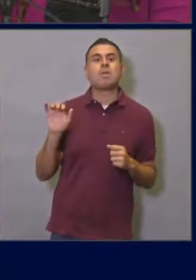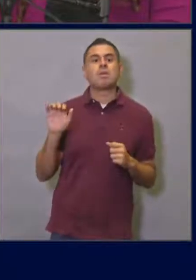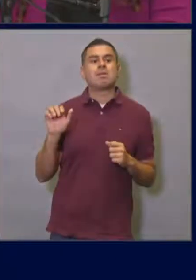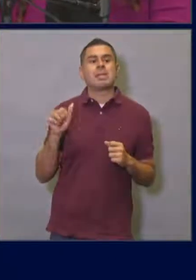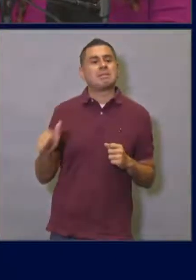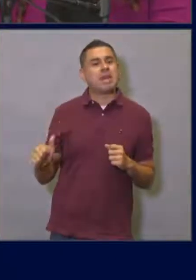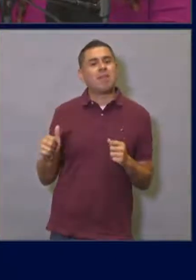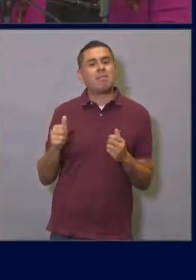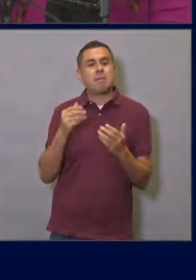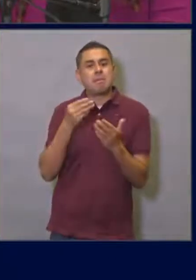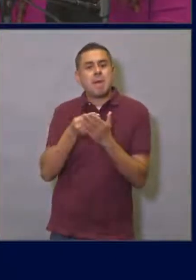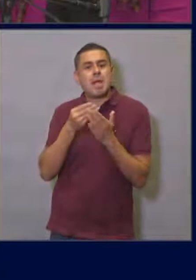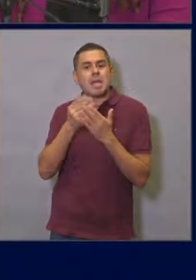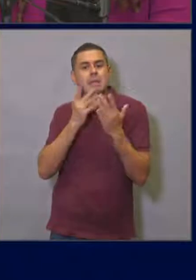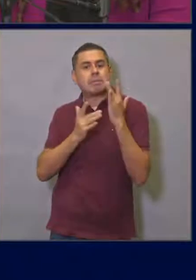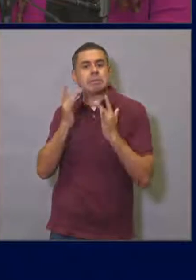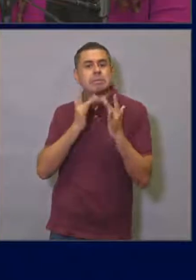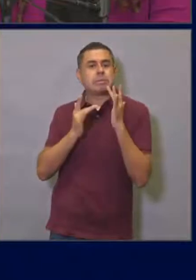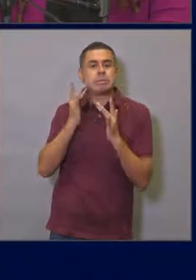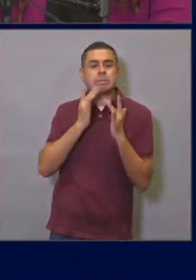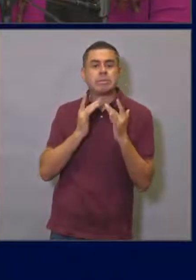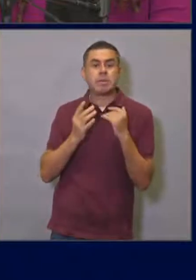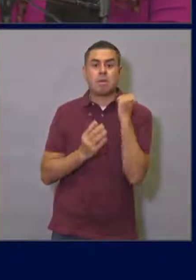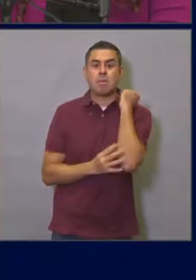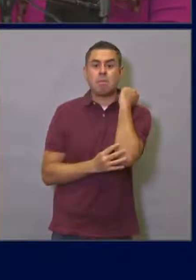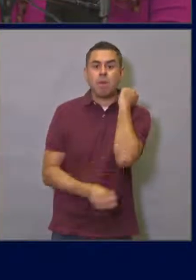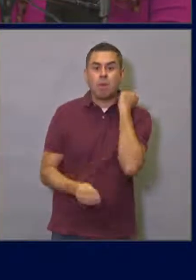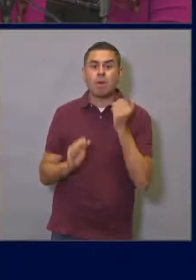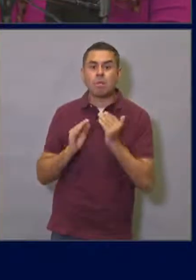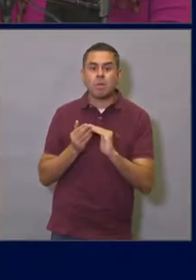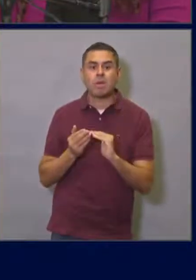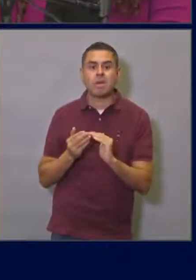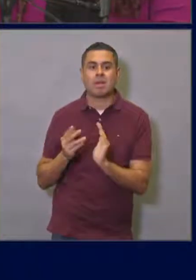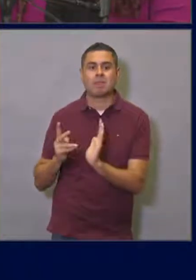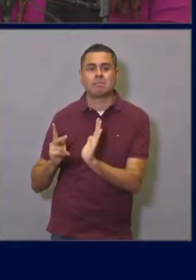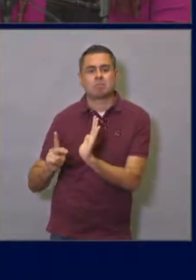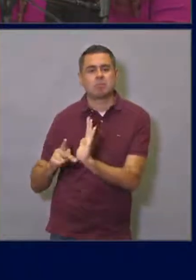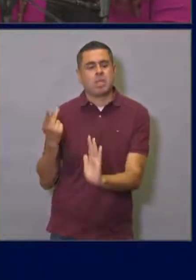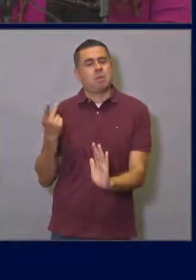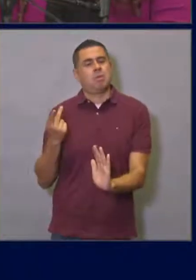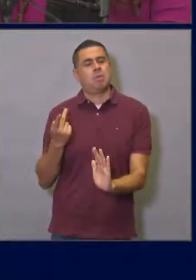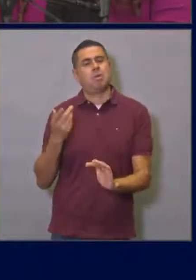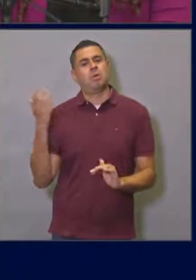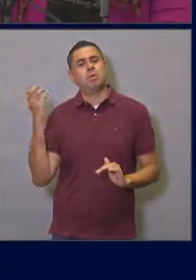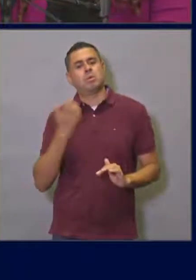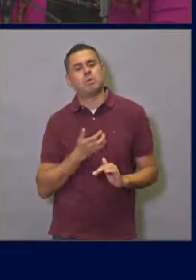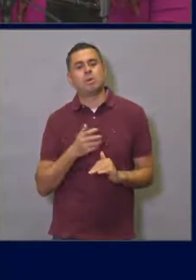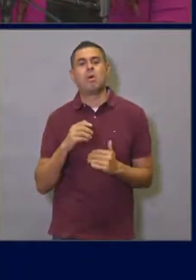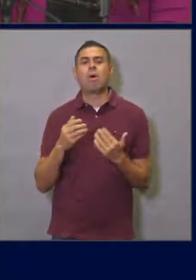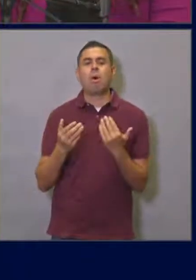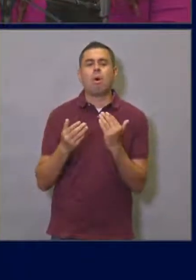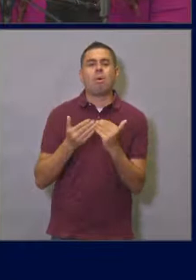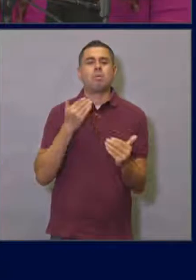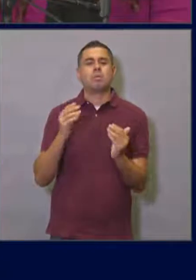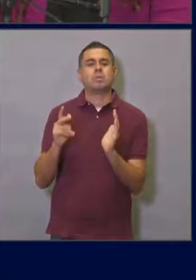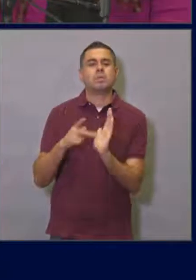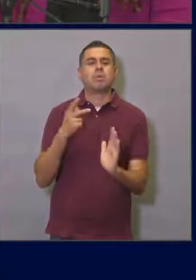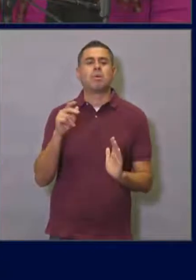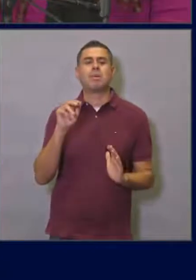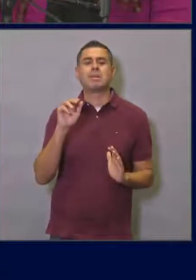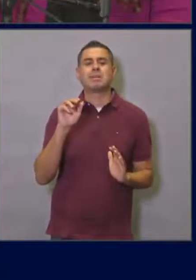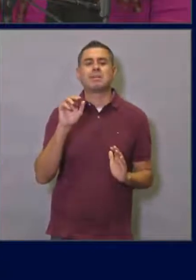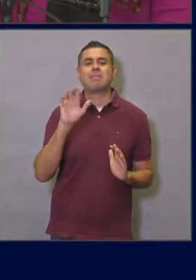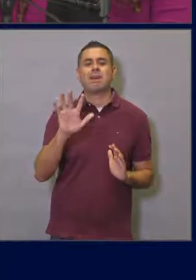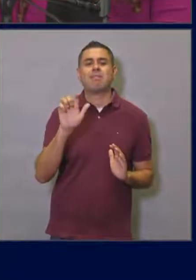disminuido ligeramente con respecto a la semana pasada. Esta semana la tasa publicada por el